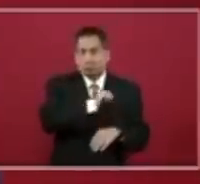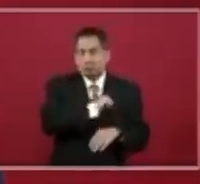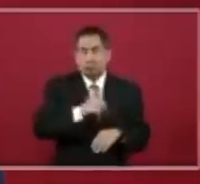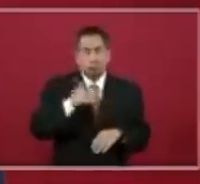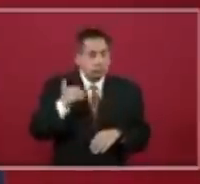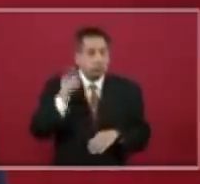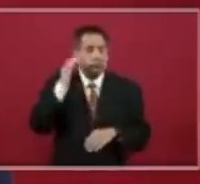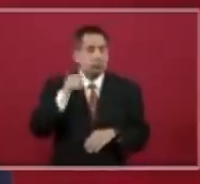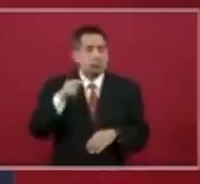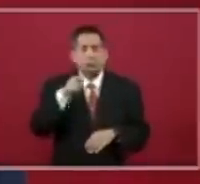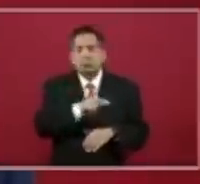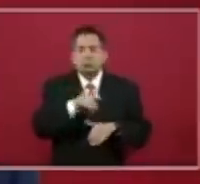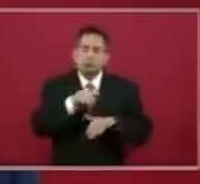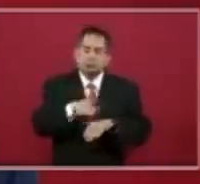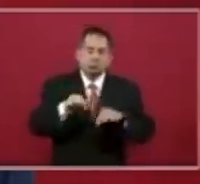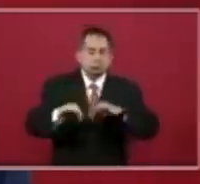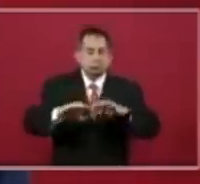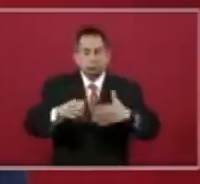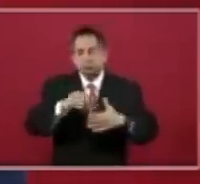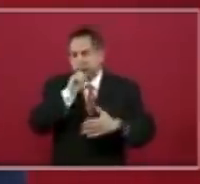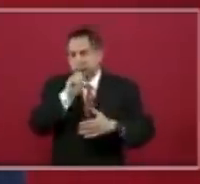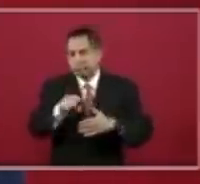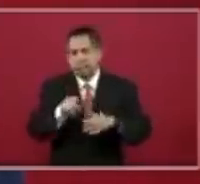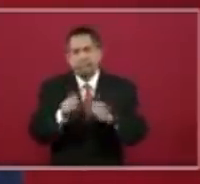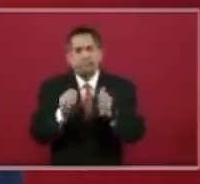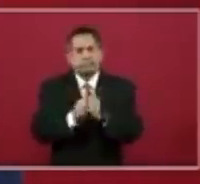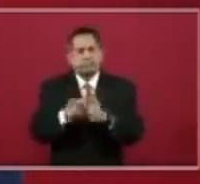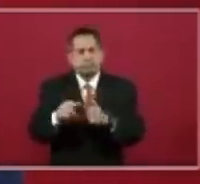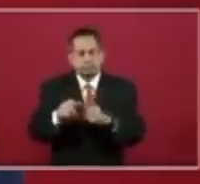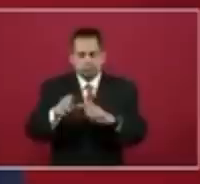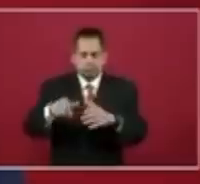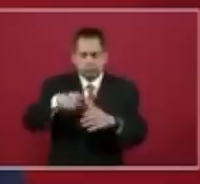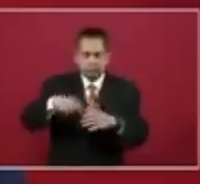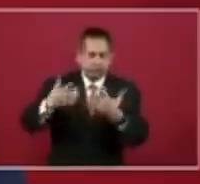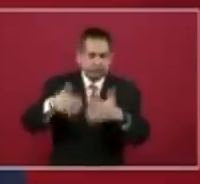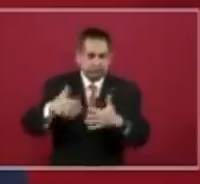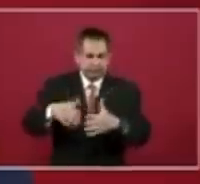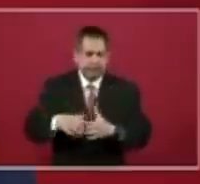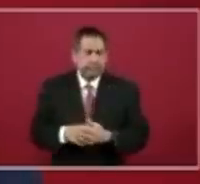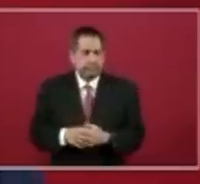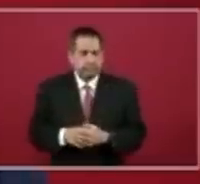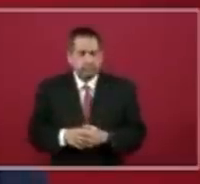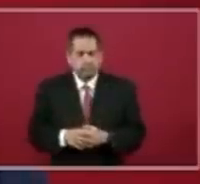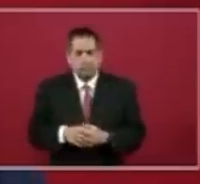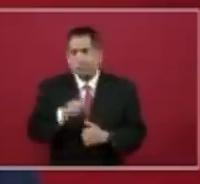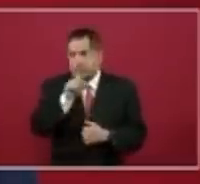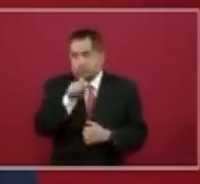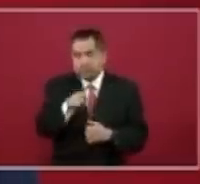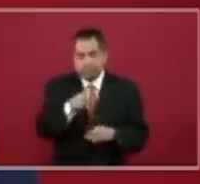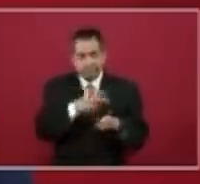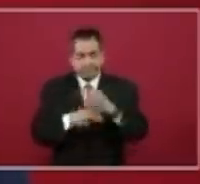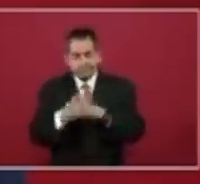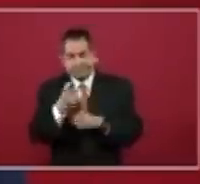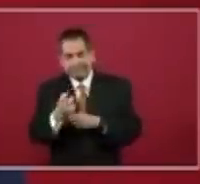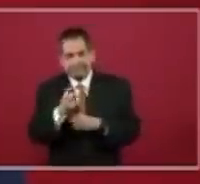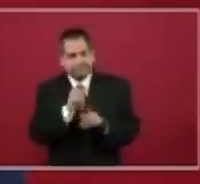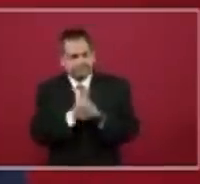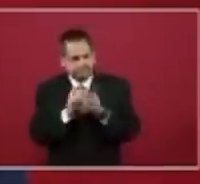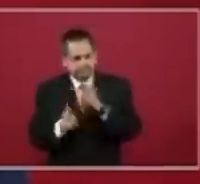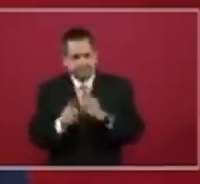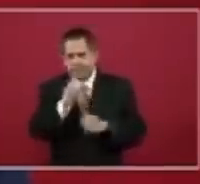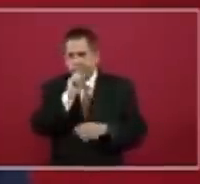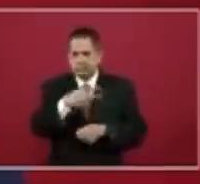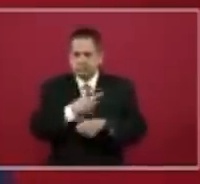Tiene que ver con trabajadores y tiene que ver también con el sector empresarial. Entonces vino a eso, también me